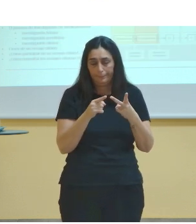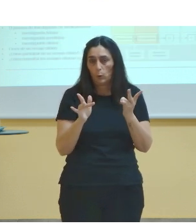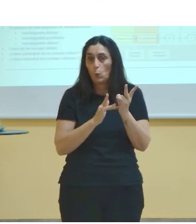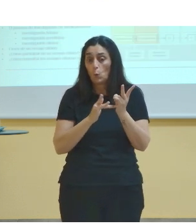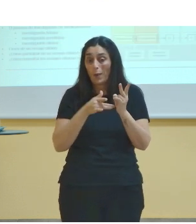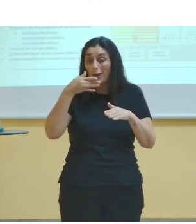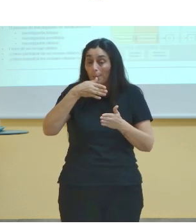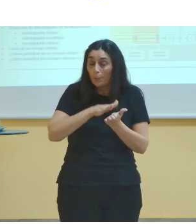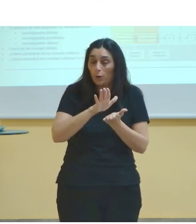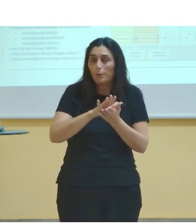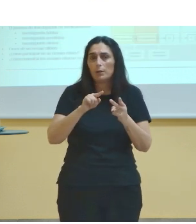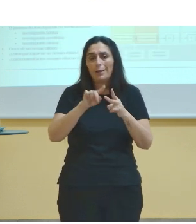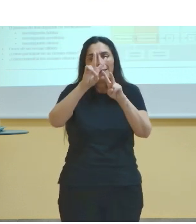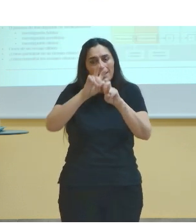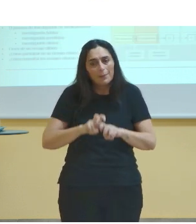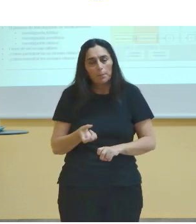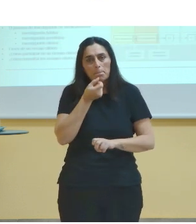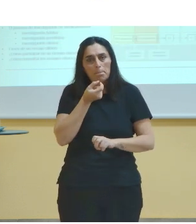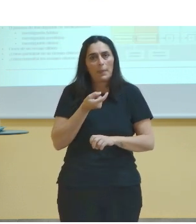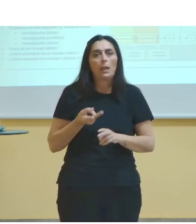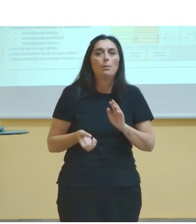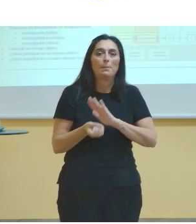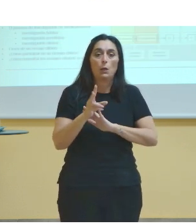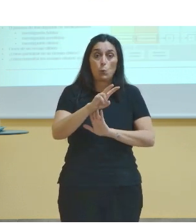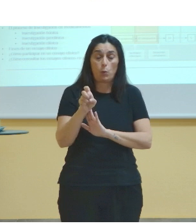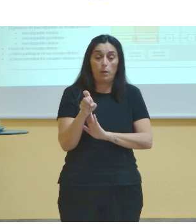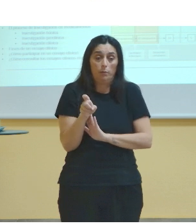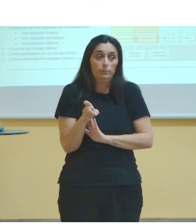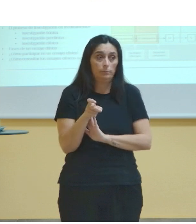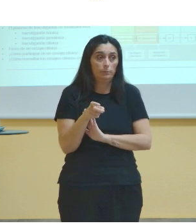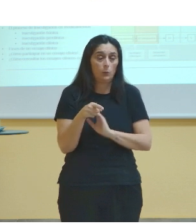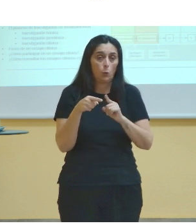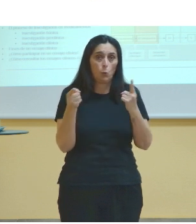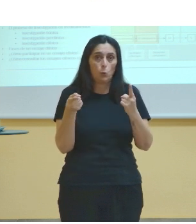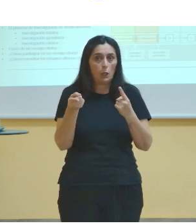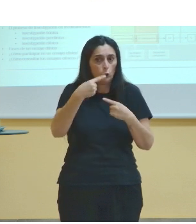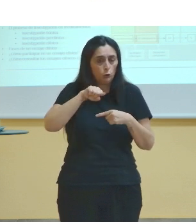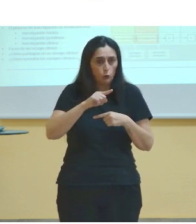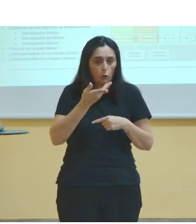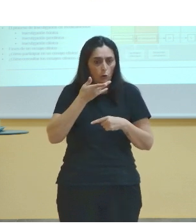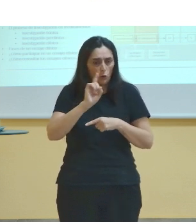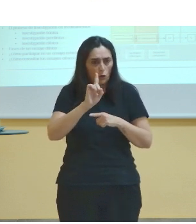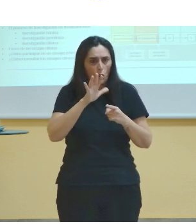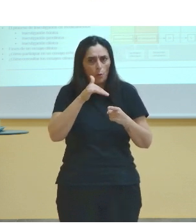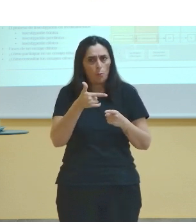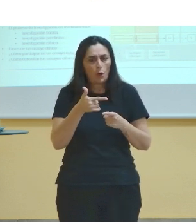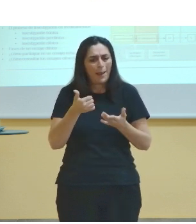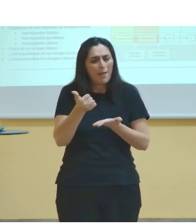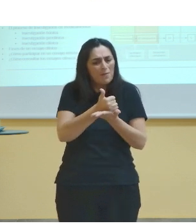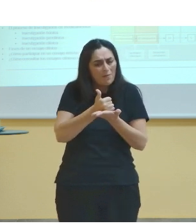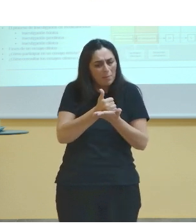cuaderno que publicamos es investigación en nuevos medicamentos. No todo el mundo conoce la dificultad en el desarrollar un